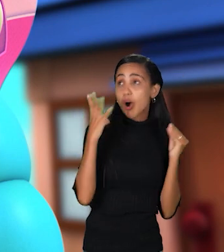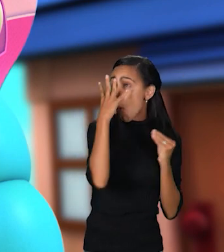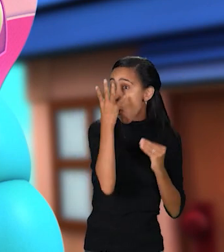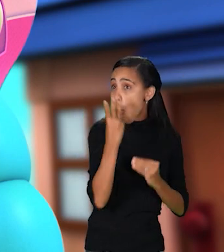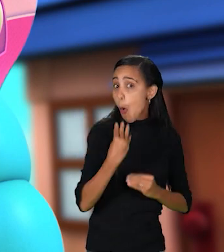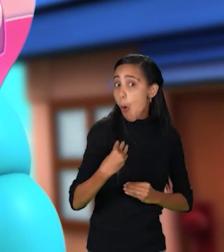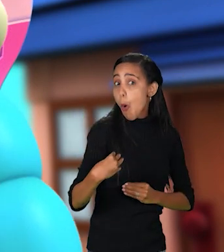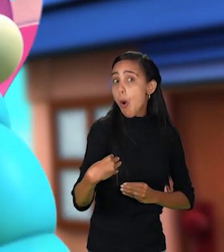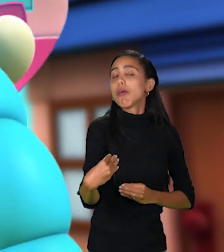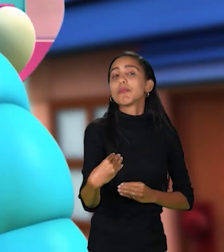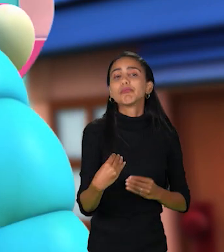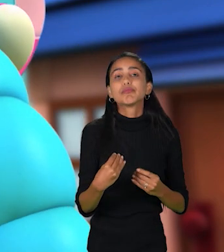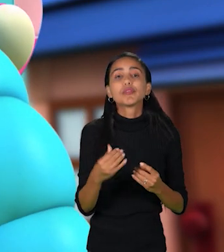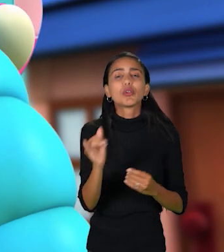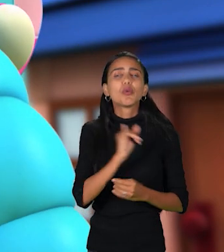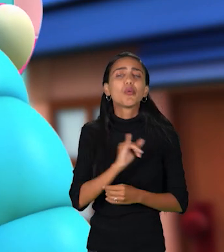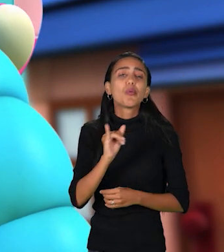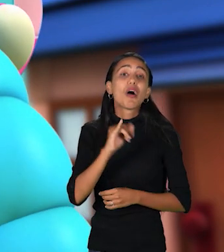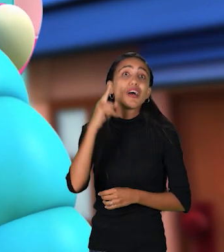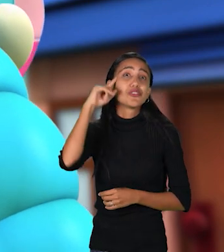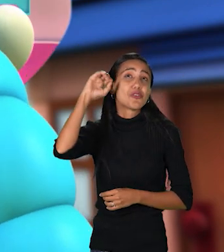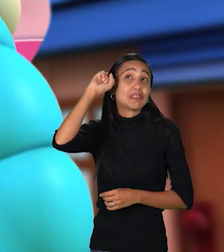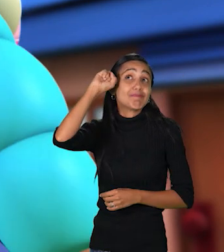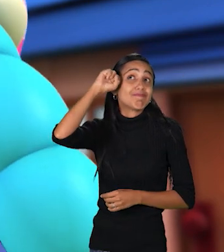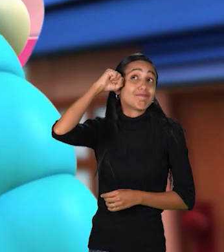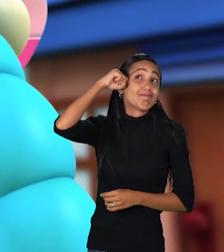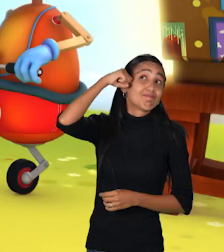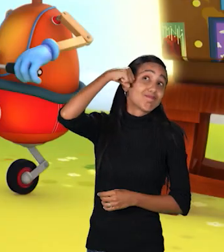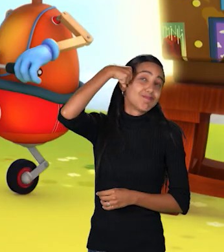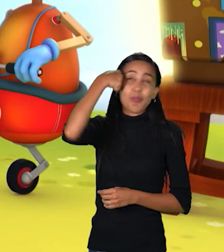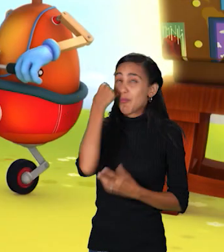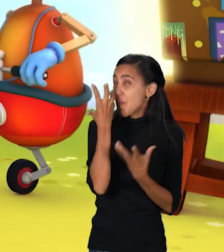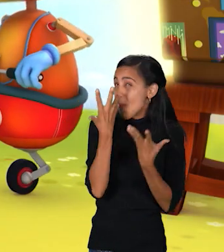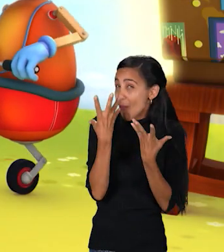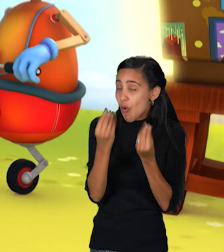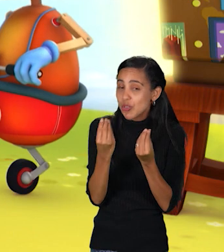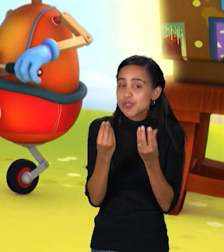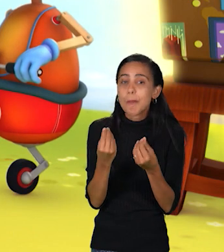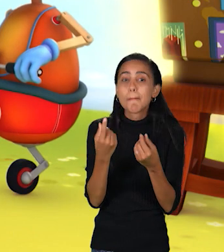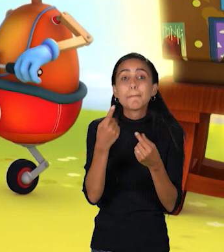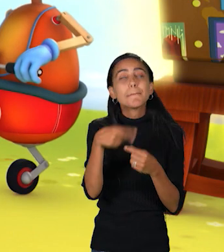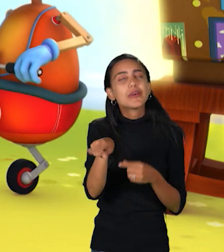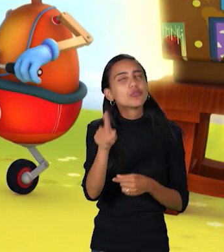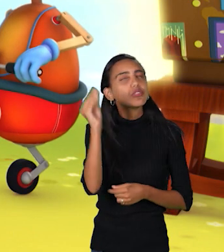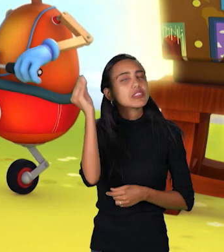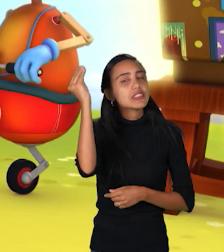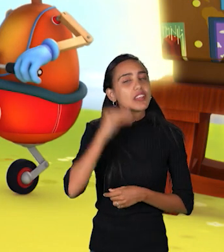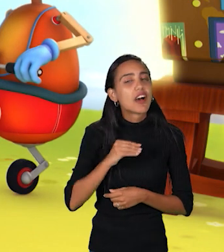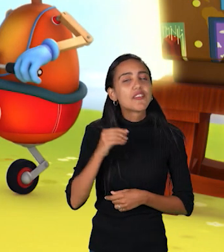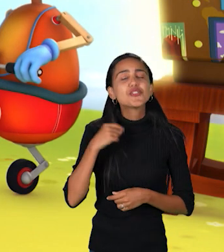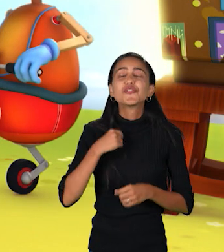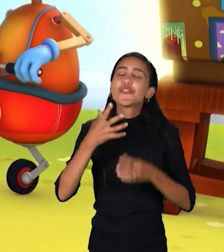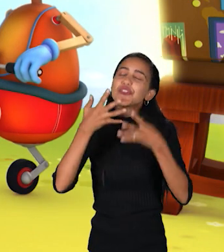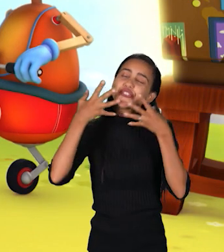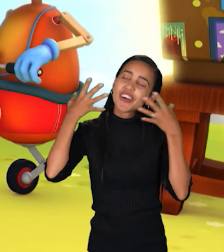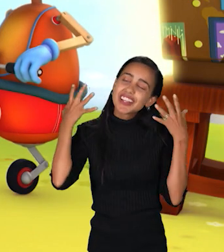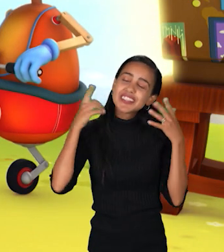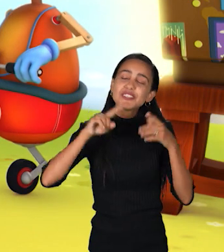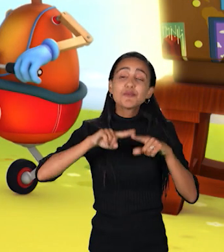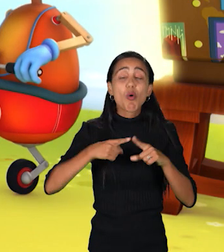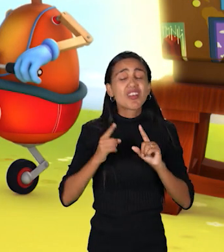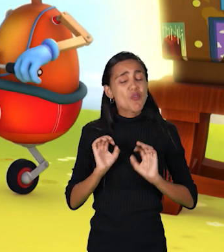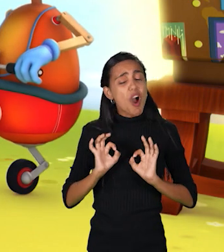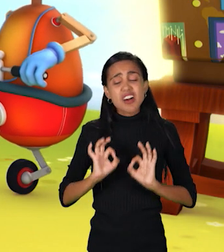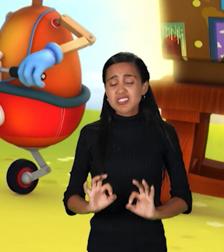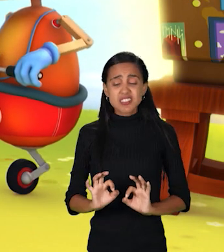grandes. Y mi memoria es todavía más grande. ¿Y sabéis qué? Soy feliz porque soy como